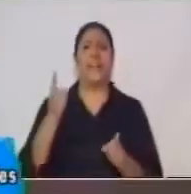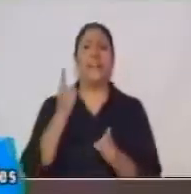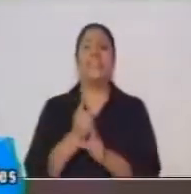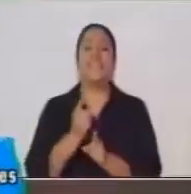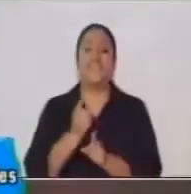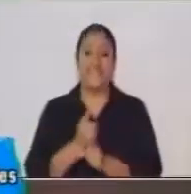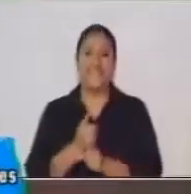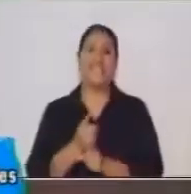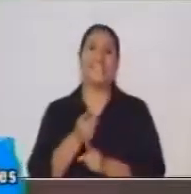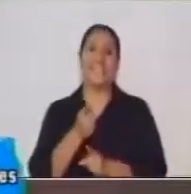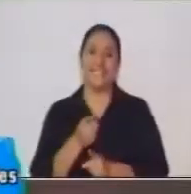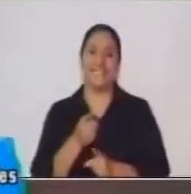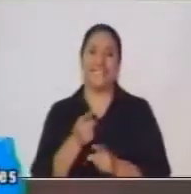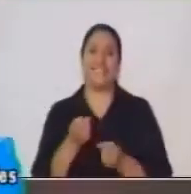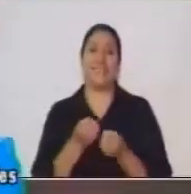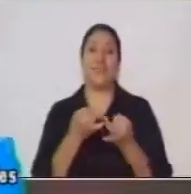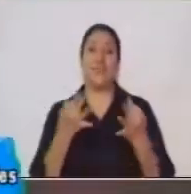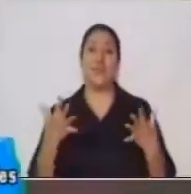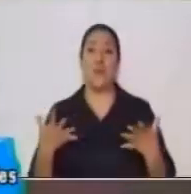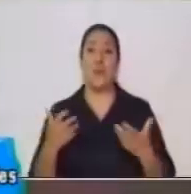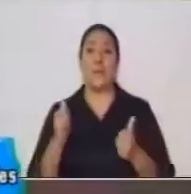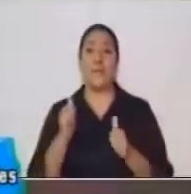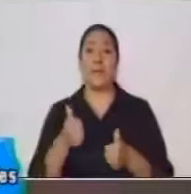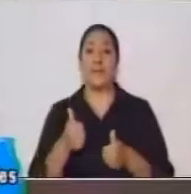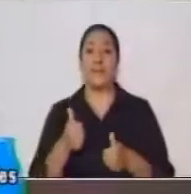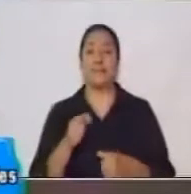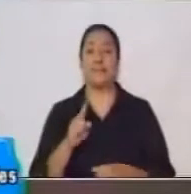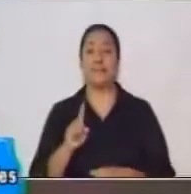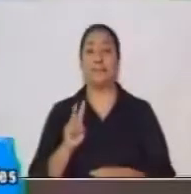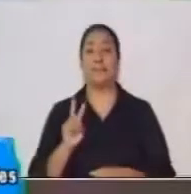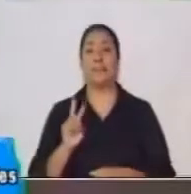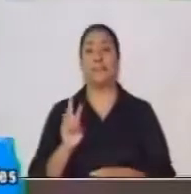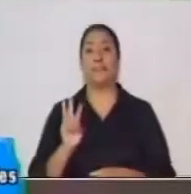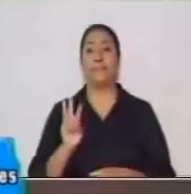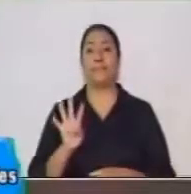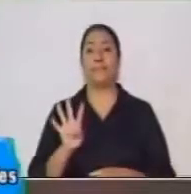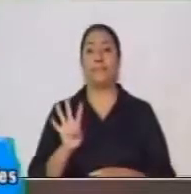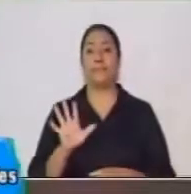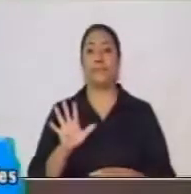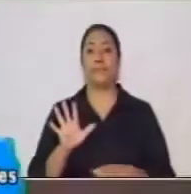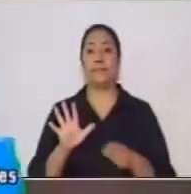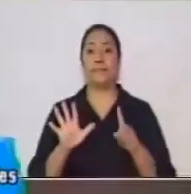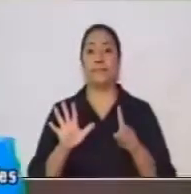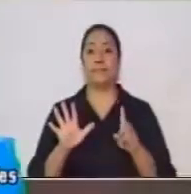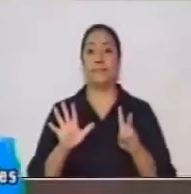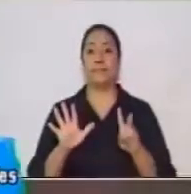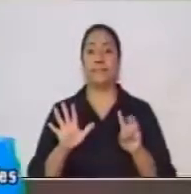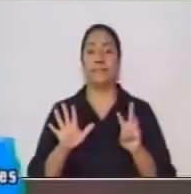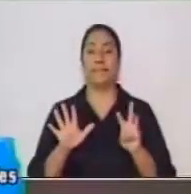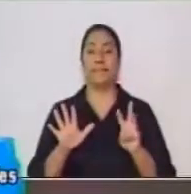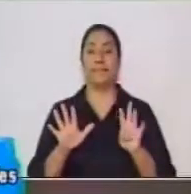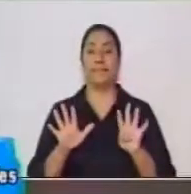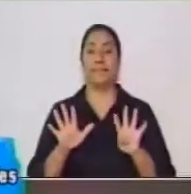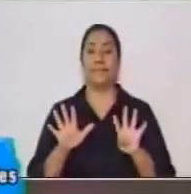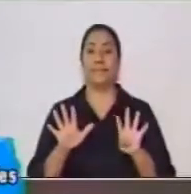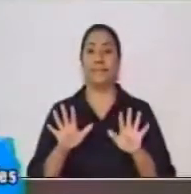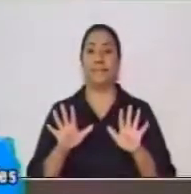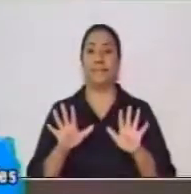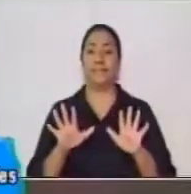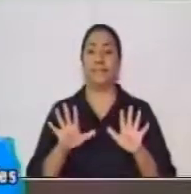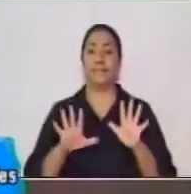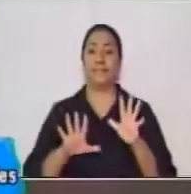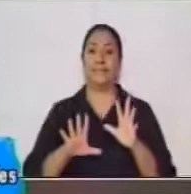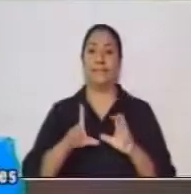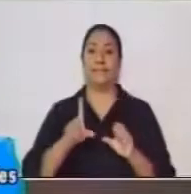podemos formar el número 15. 1, 2, 3, 4, 5, 6, 7, 8,